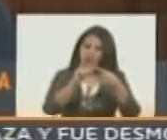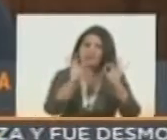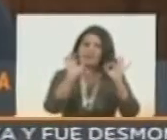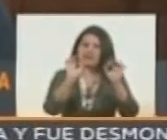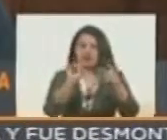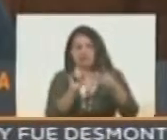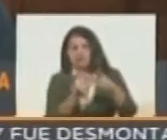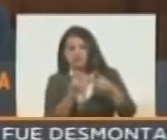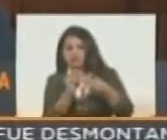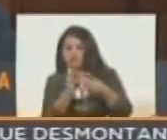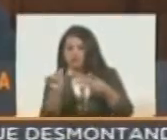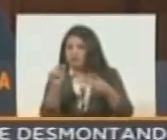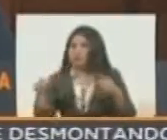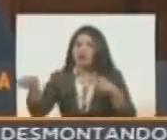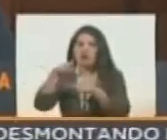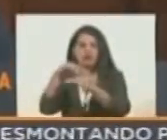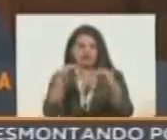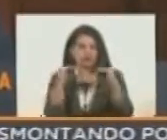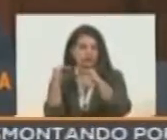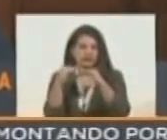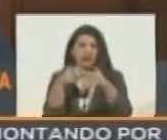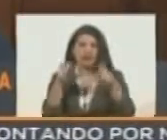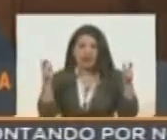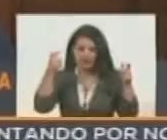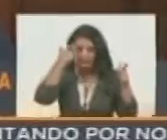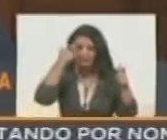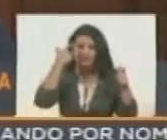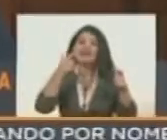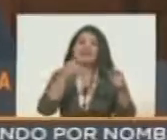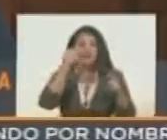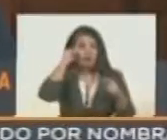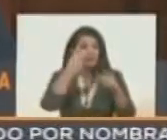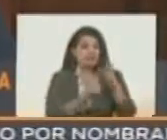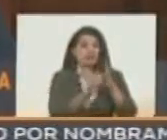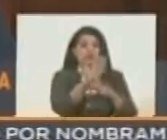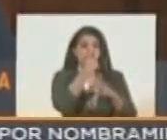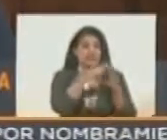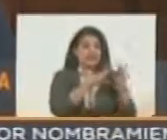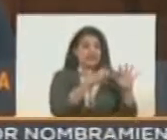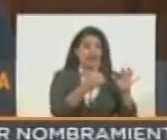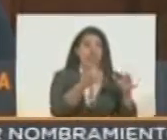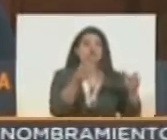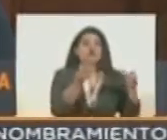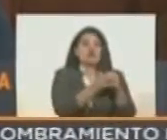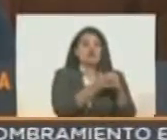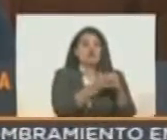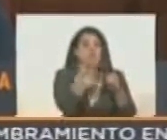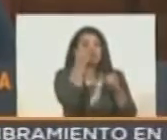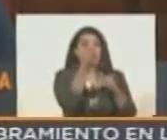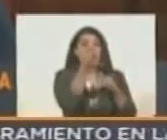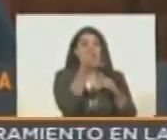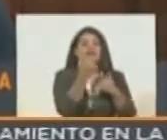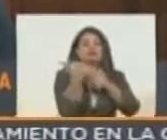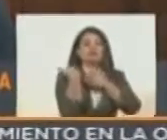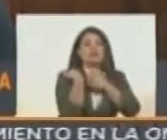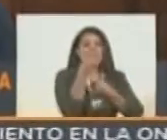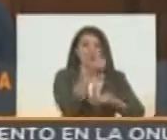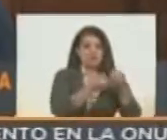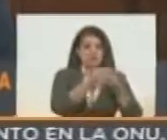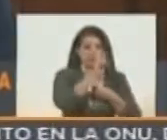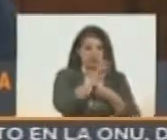año 2016 con el nacimiento del Consejo Nacional de Economía Productiva. Y las primeras mesas de trabajo